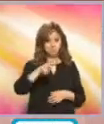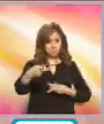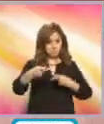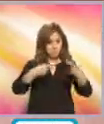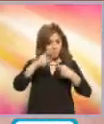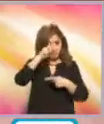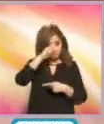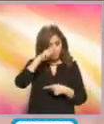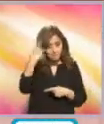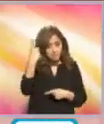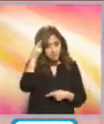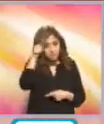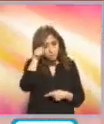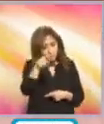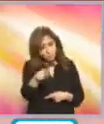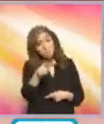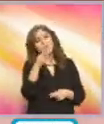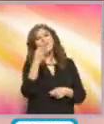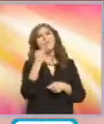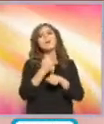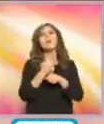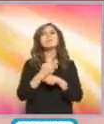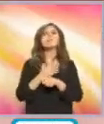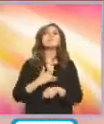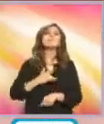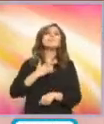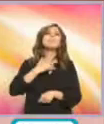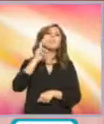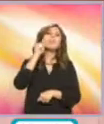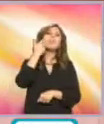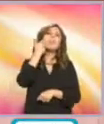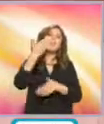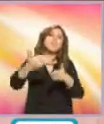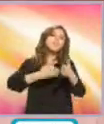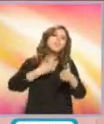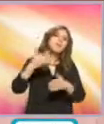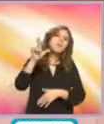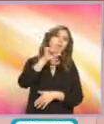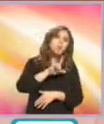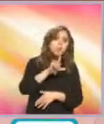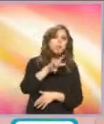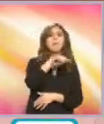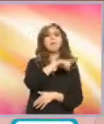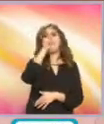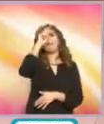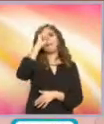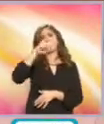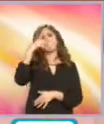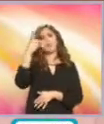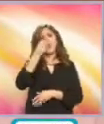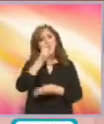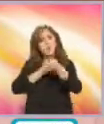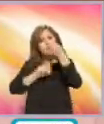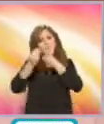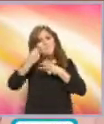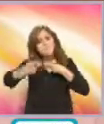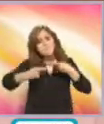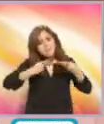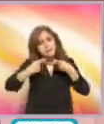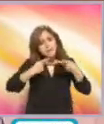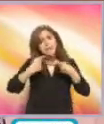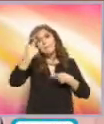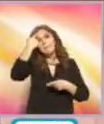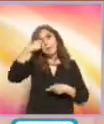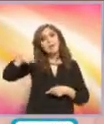todavía tiene como que esa flojarita de lumis, no se preocupe. ¿Por qué? Porque esto es sencillo, riquísimo y aparte ideal para